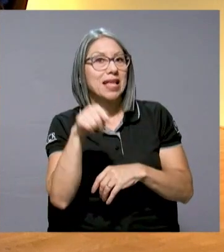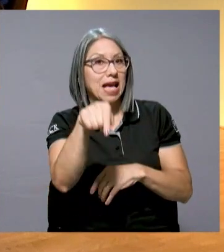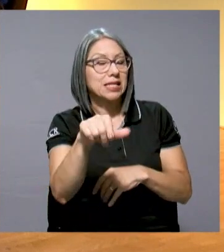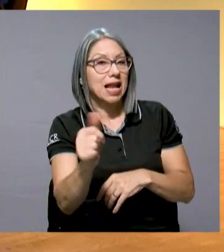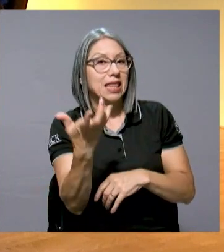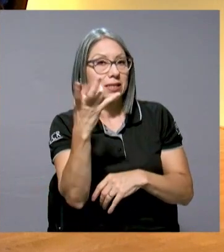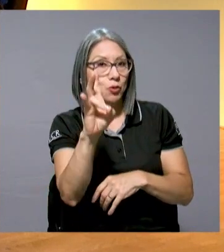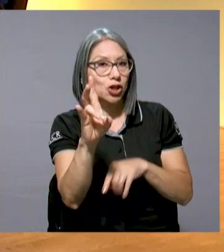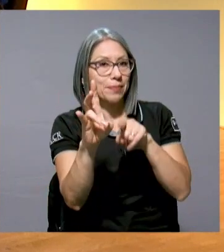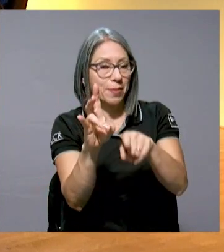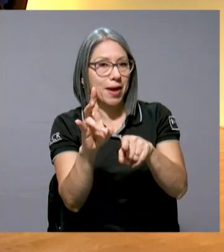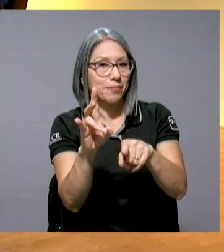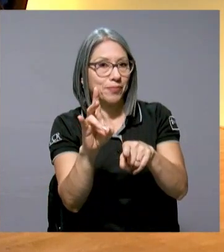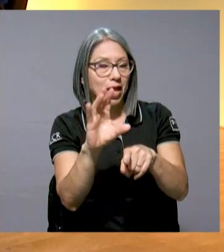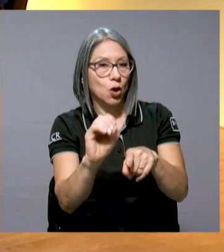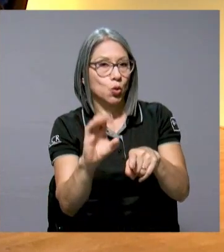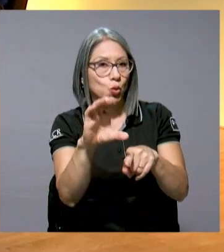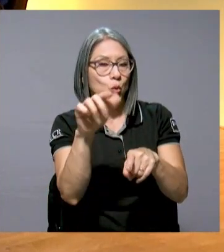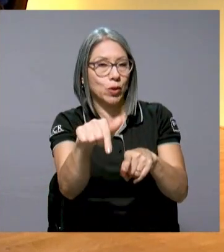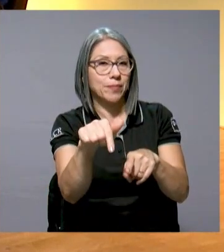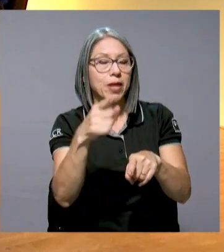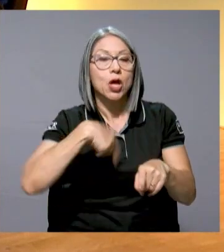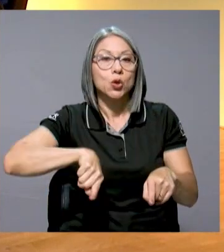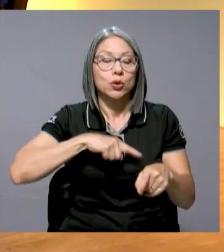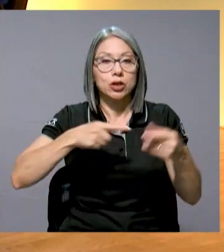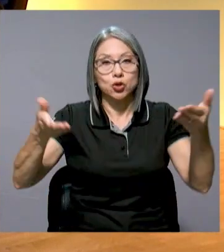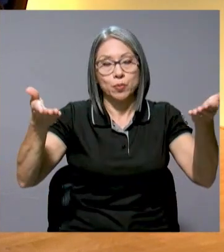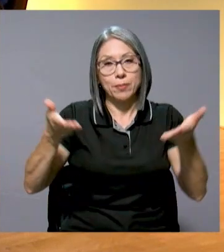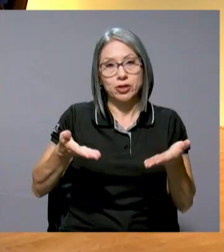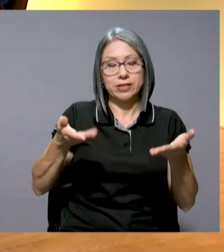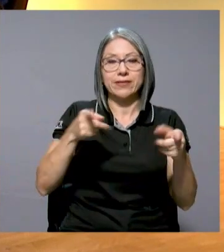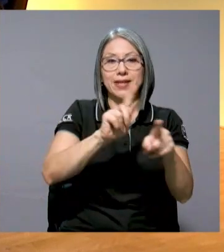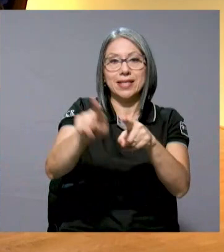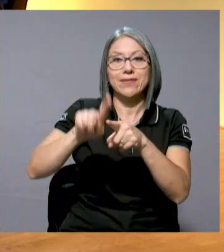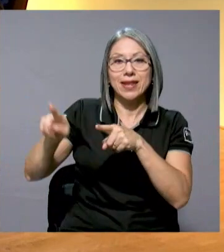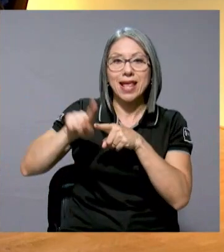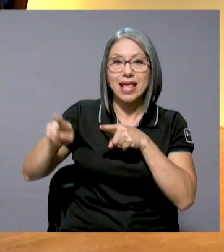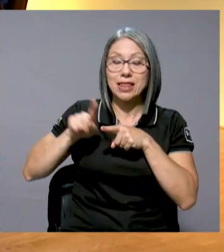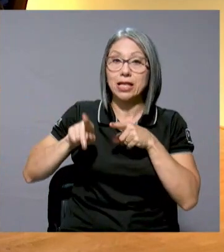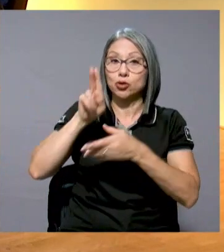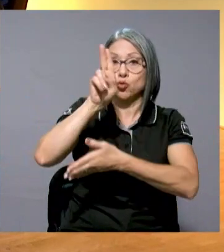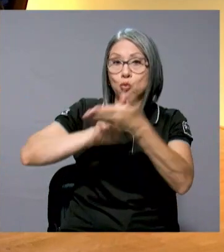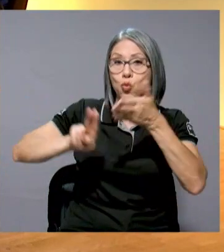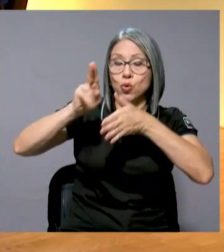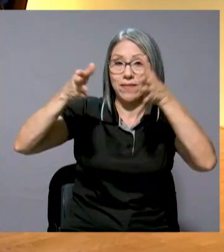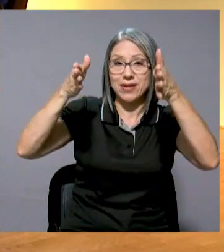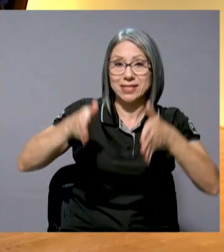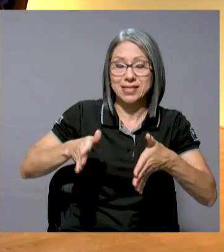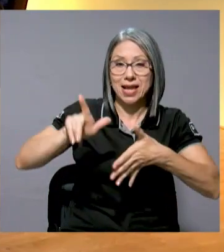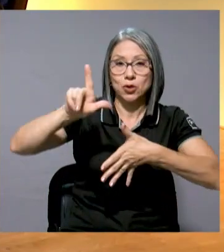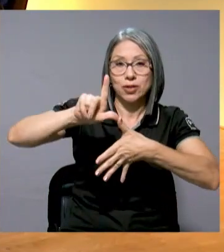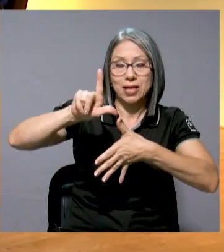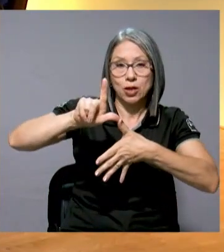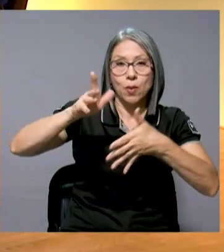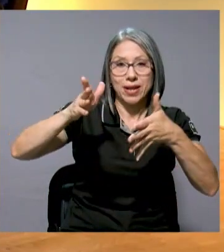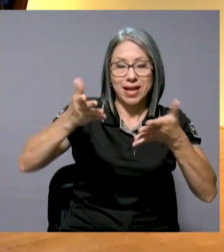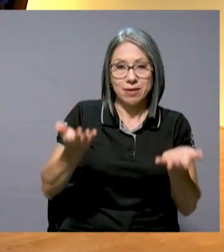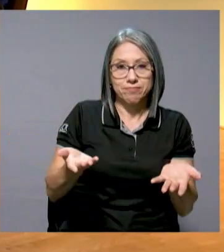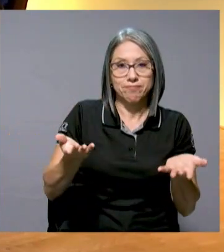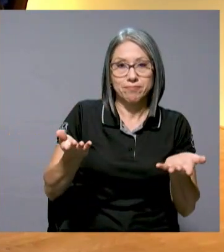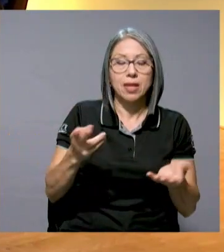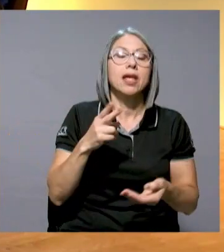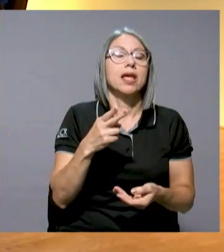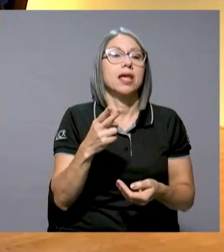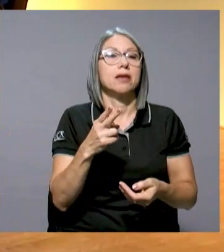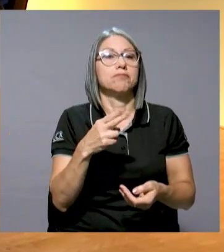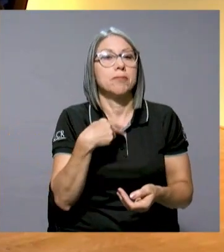en el mes de octubre, donde vamos a recibir precisamente diferentes académicos de Latinoamérica, y estamos